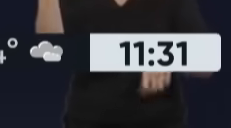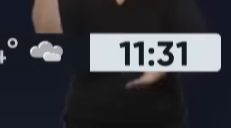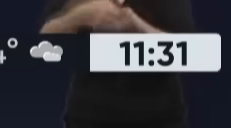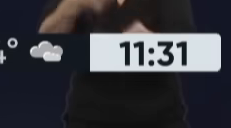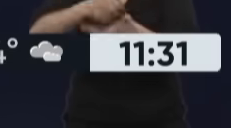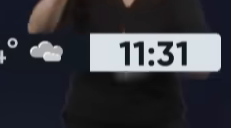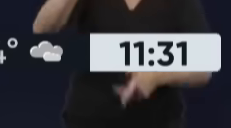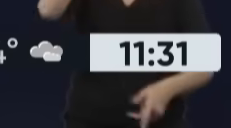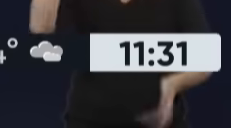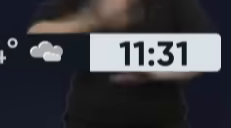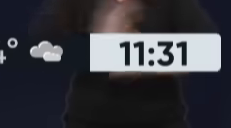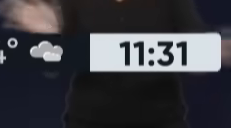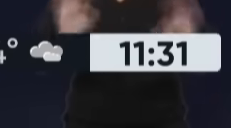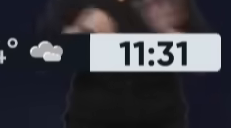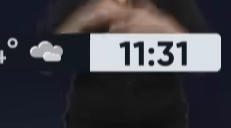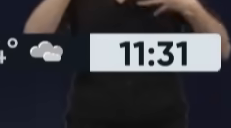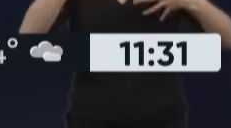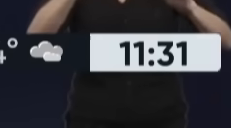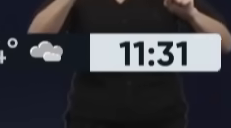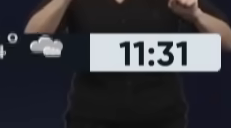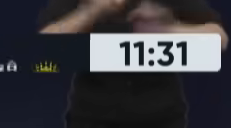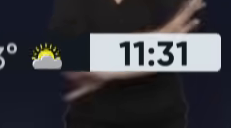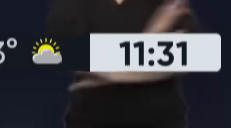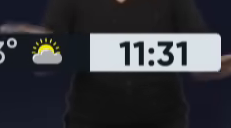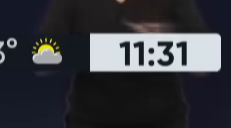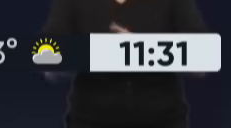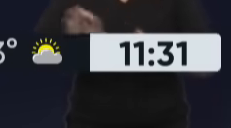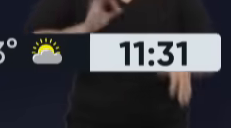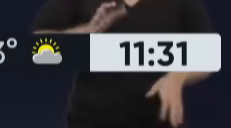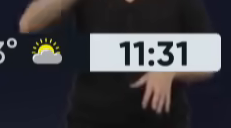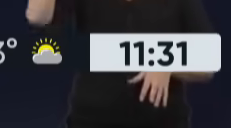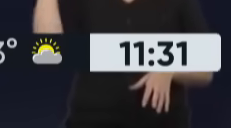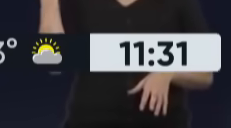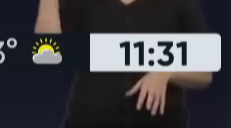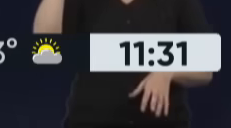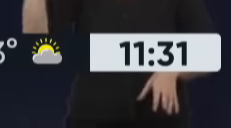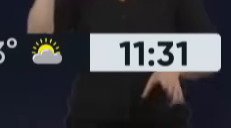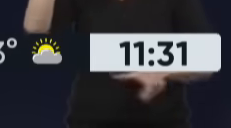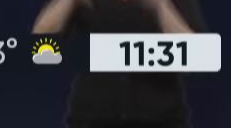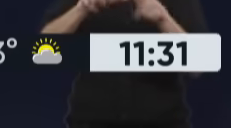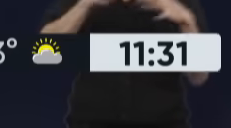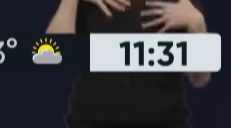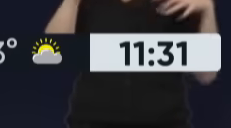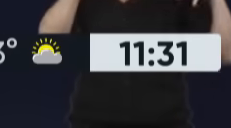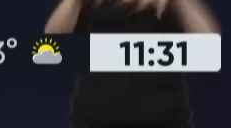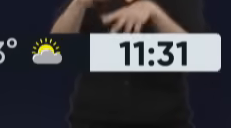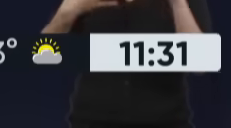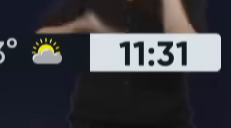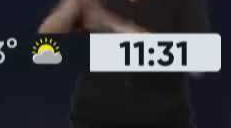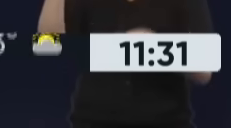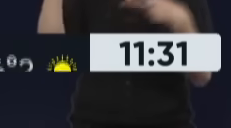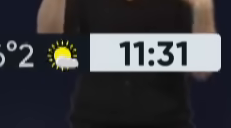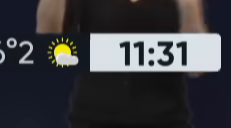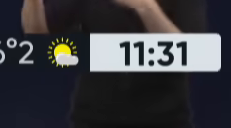servicio de los argentinos y no de los sindicalistas, el año pasado hubo récord de pasajeros. Se instalaron en el país nuevas aerolíneas